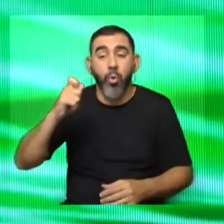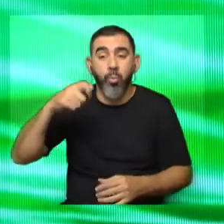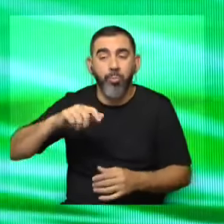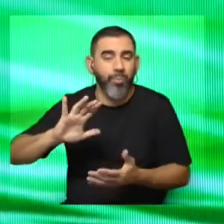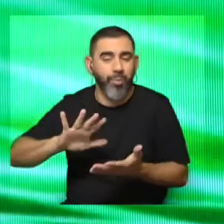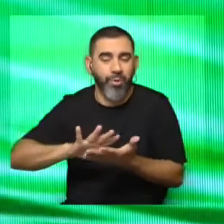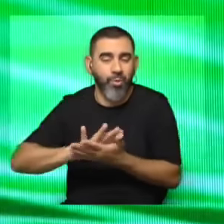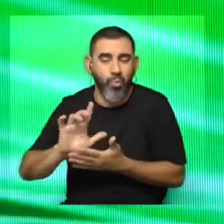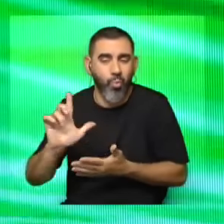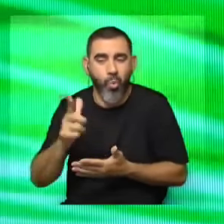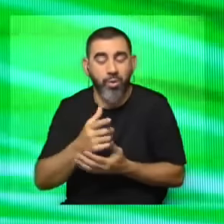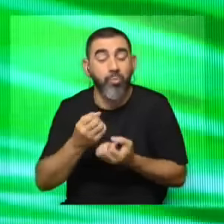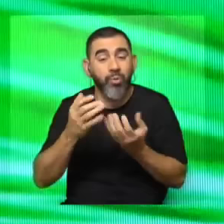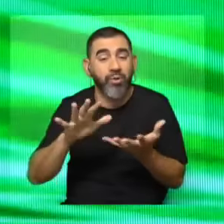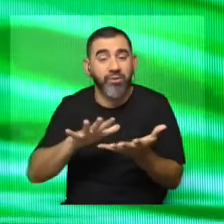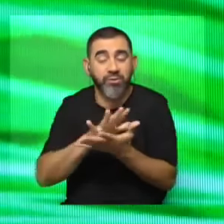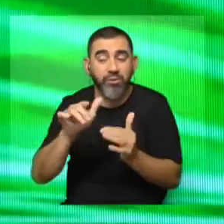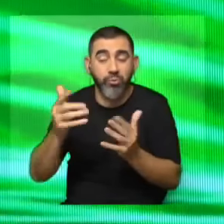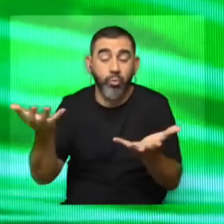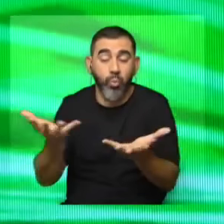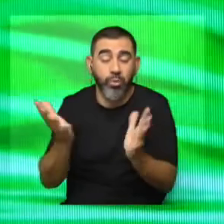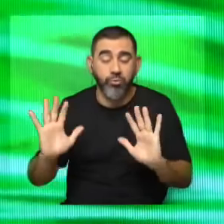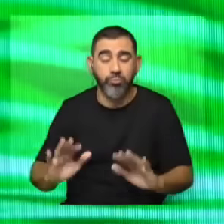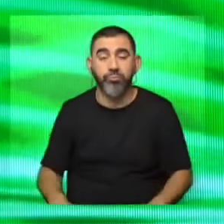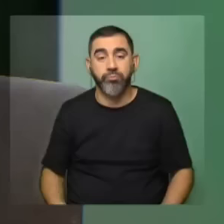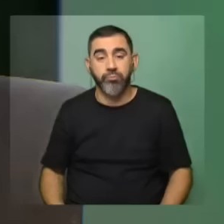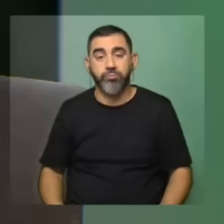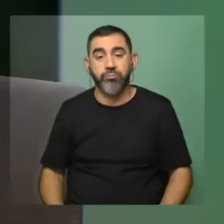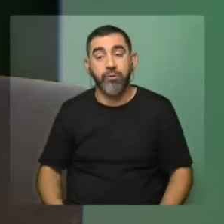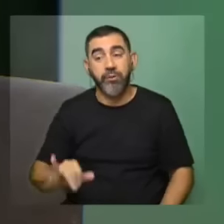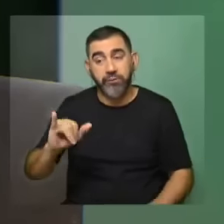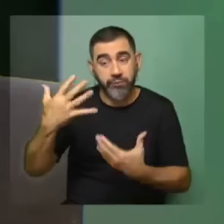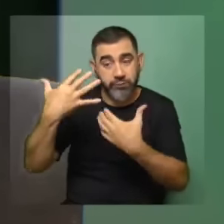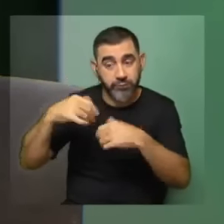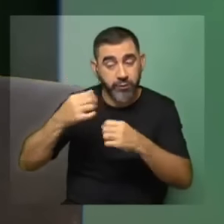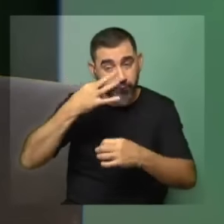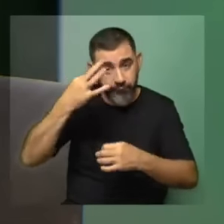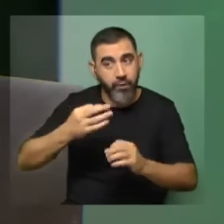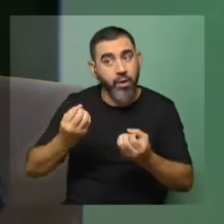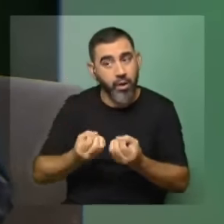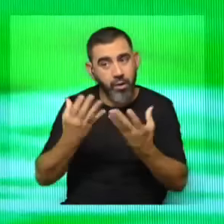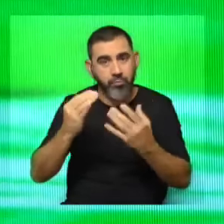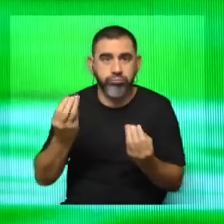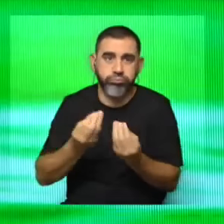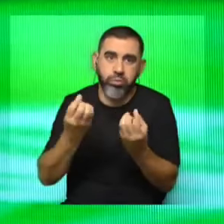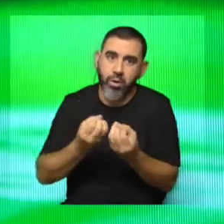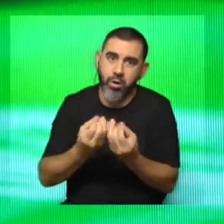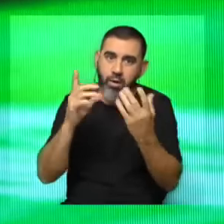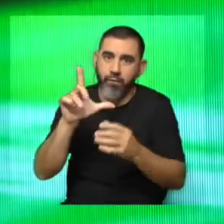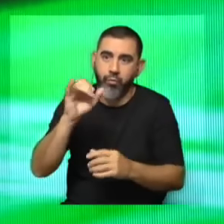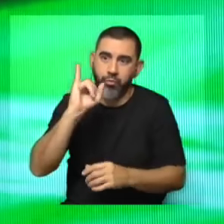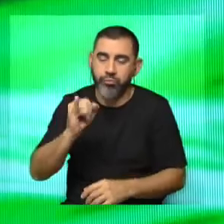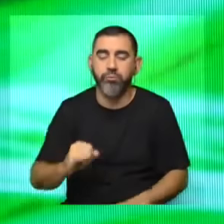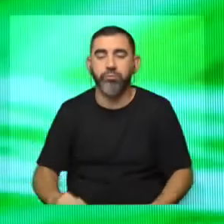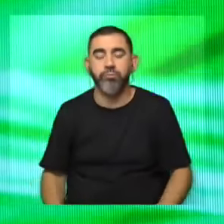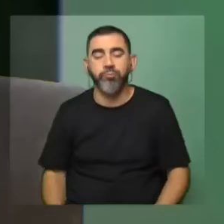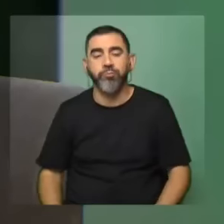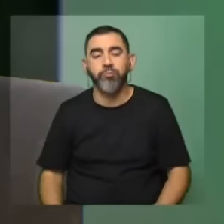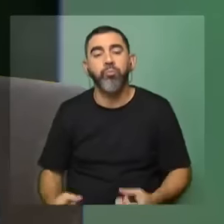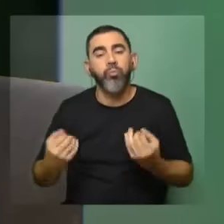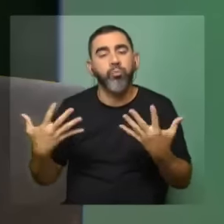Porque es una situación que justamente está en ese nivel de de resolución ahora de constatarse todo esto grav gravísimo Por supuesto que sí Cómo